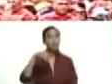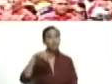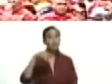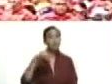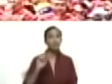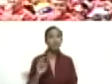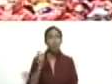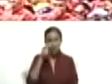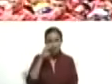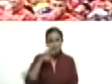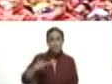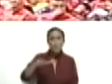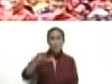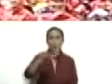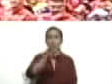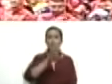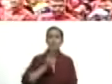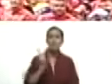Pueblo de Venezuela,